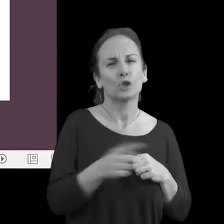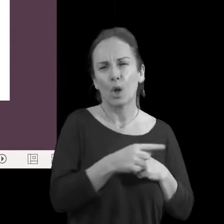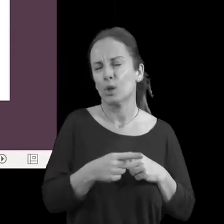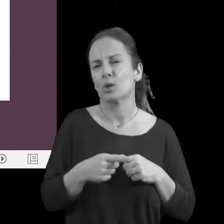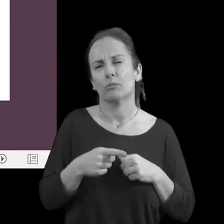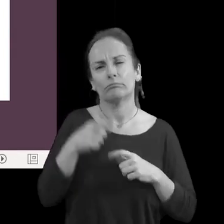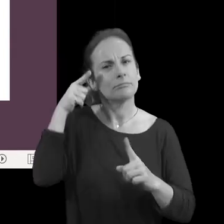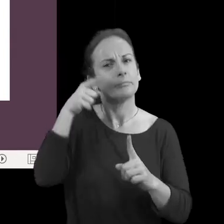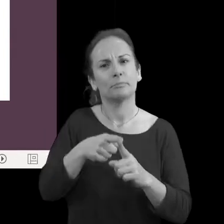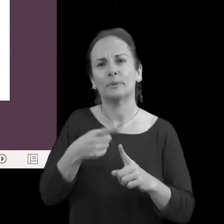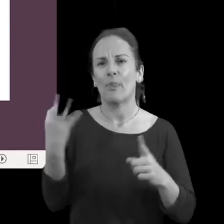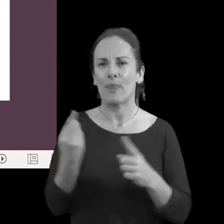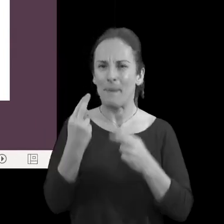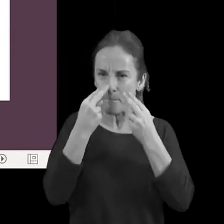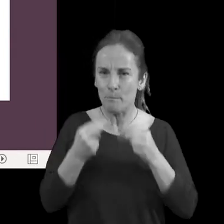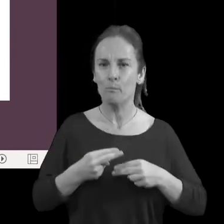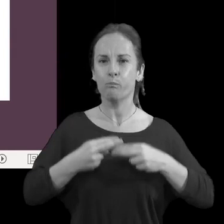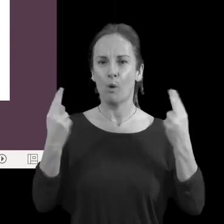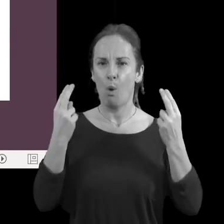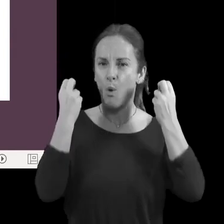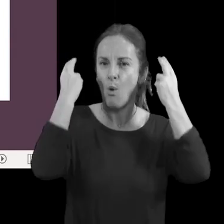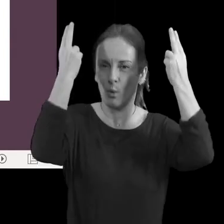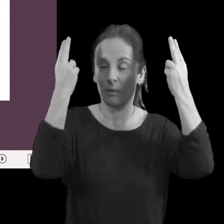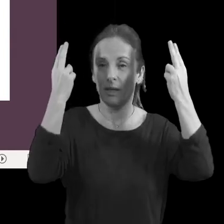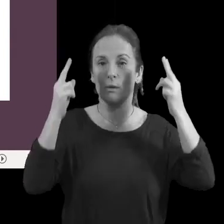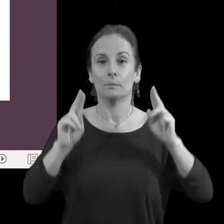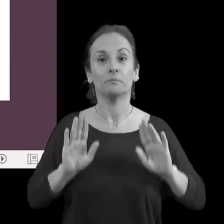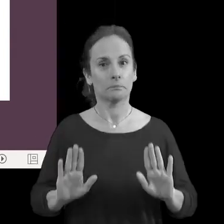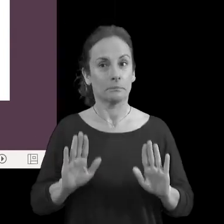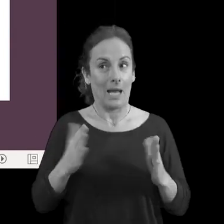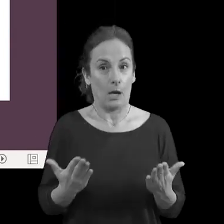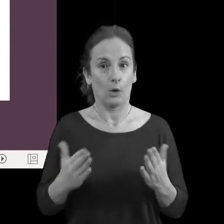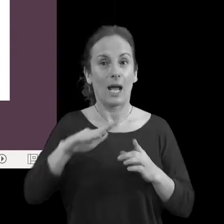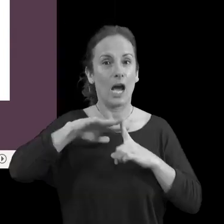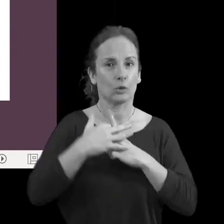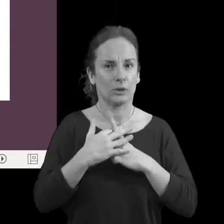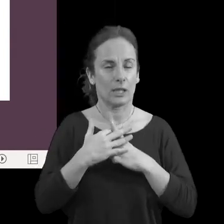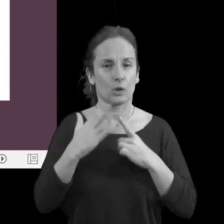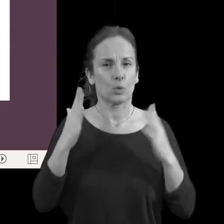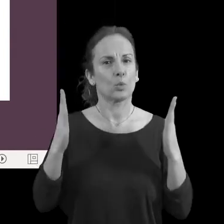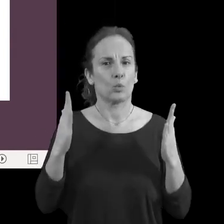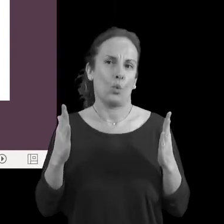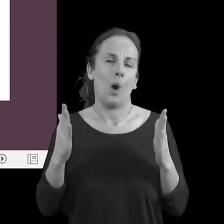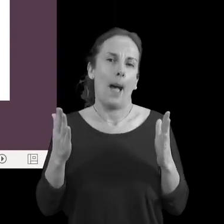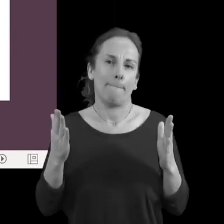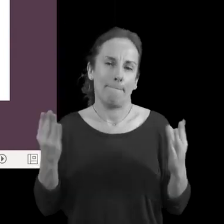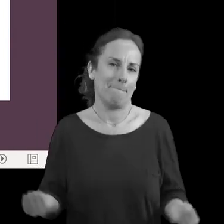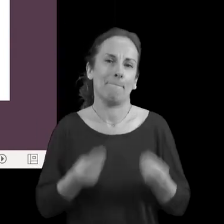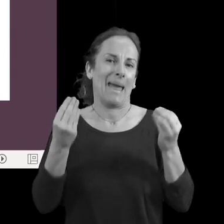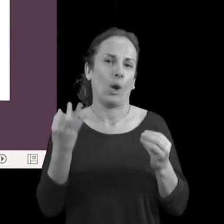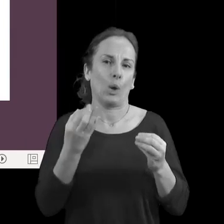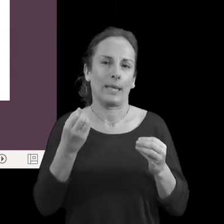Y es que yo creo que el contexto actual, bueno, pues es, podemos decir que en términos generales bastante mejor que hace unas décadas,